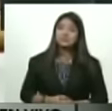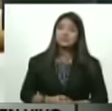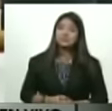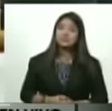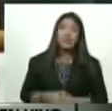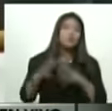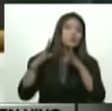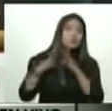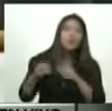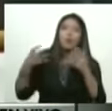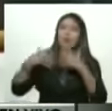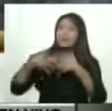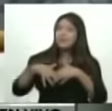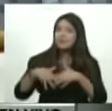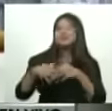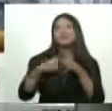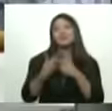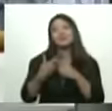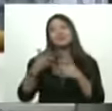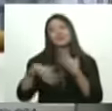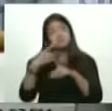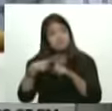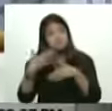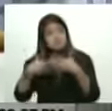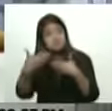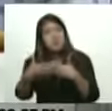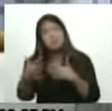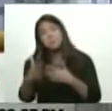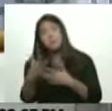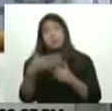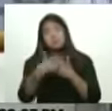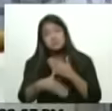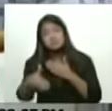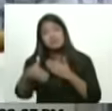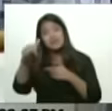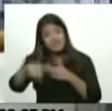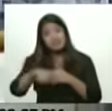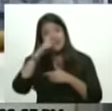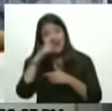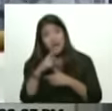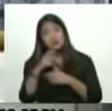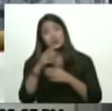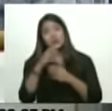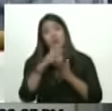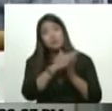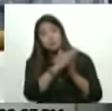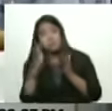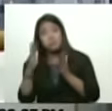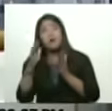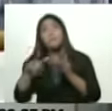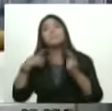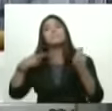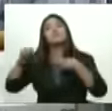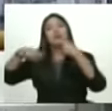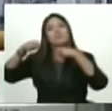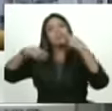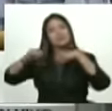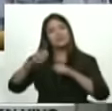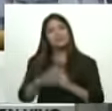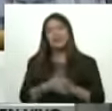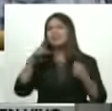todo lo que es la maquinaria y a partir, si todo sale bien, a partir de mediados del año, de este año, podemos estar empezando a exportar. ¿Cuáles eran